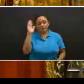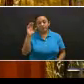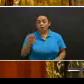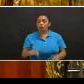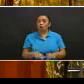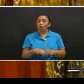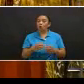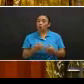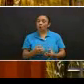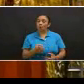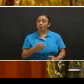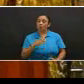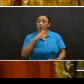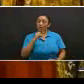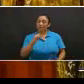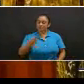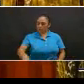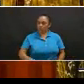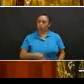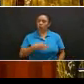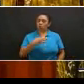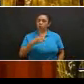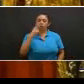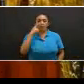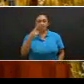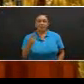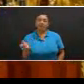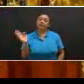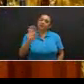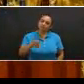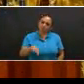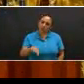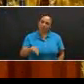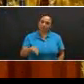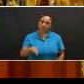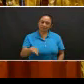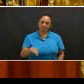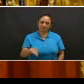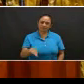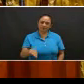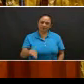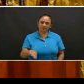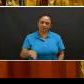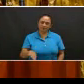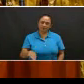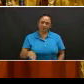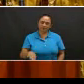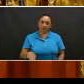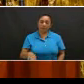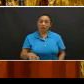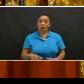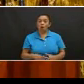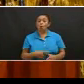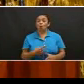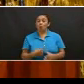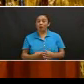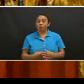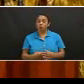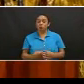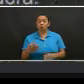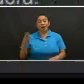cómo es orgulloso. Pero mire, después de que pasa eso, en el verso 31, y cuando había